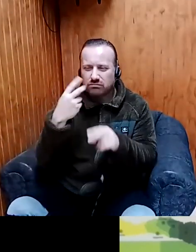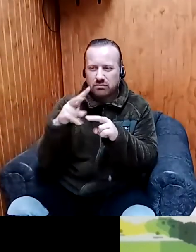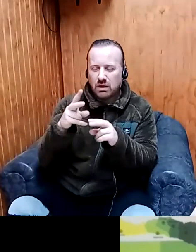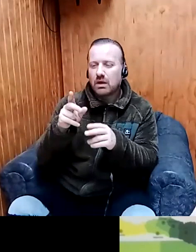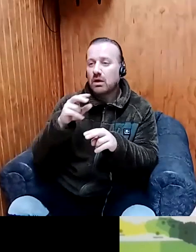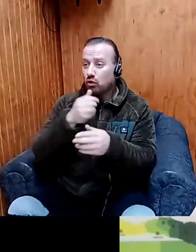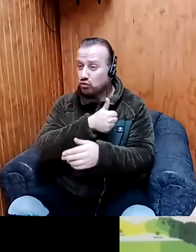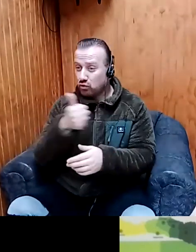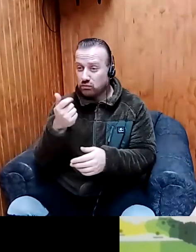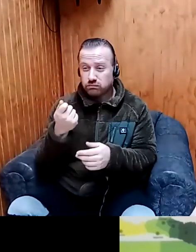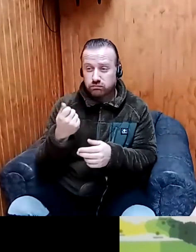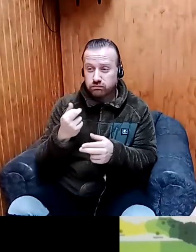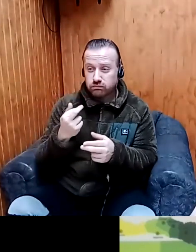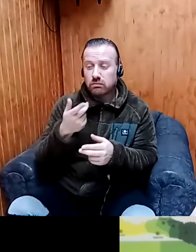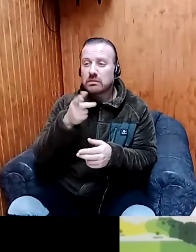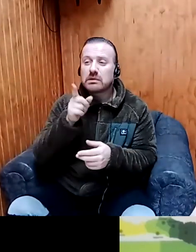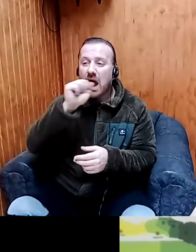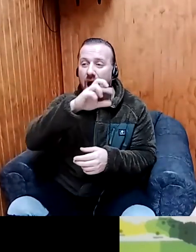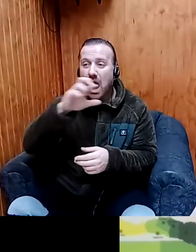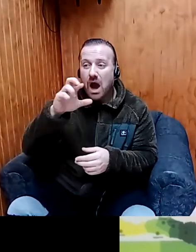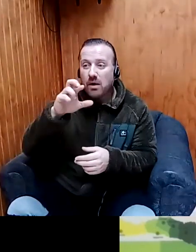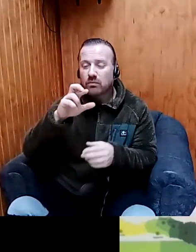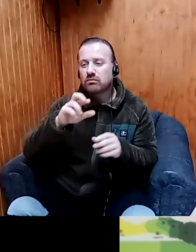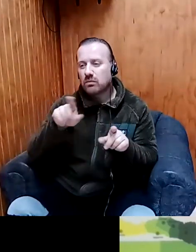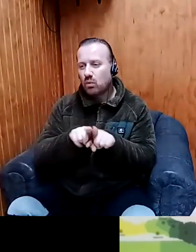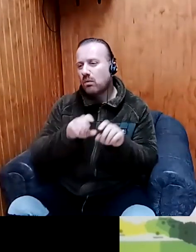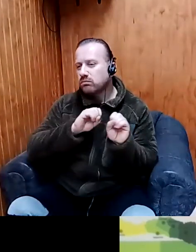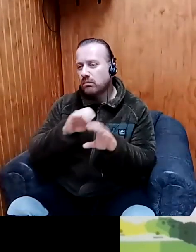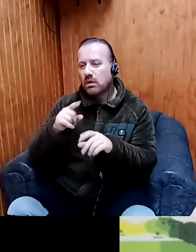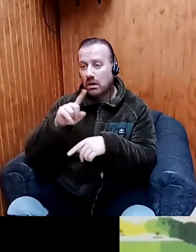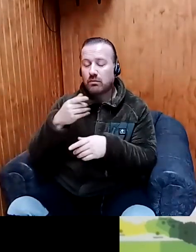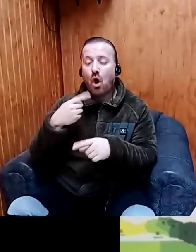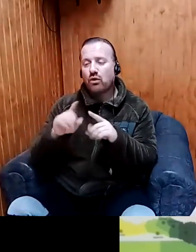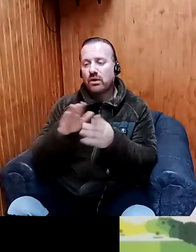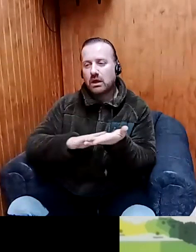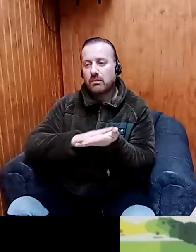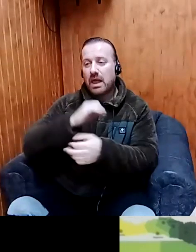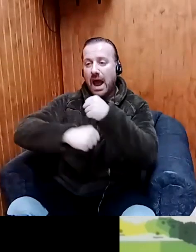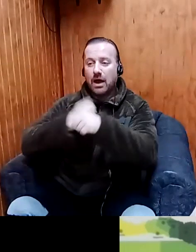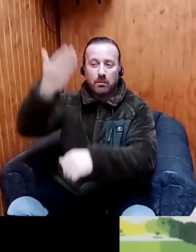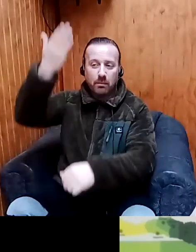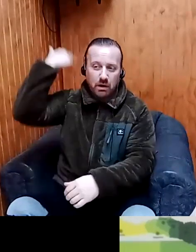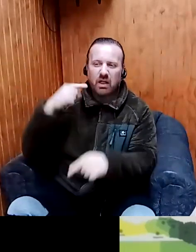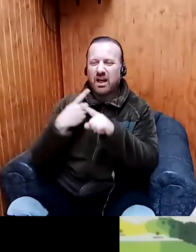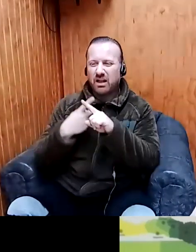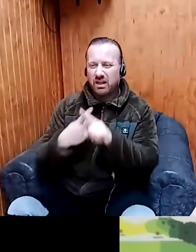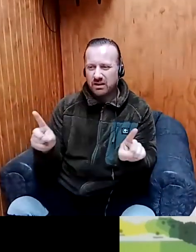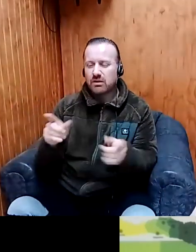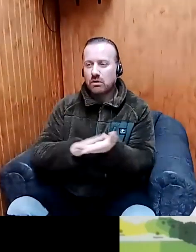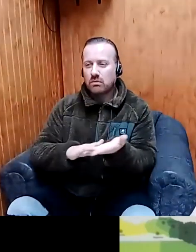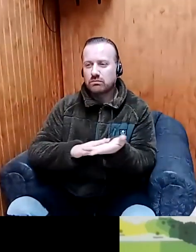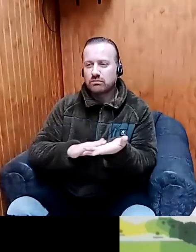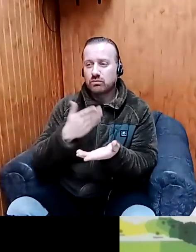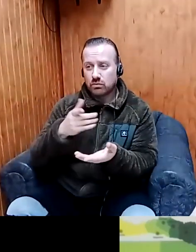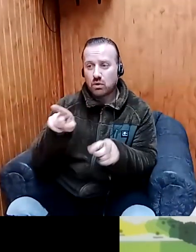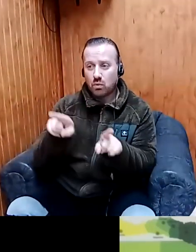mucho de tu función didáctica. Y termino ya, por ejemplo, otro proyecto que hicimos el año pasado, que también era totalmente distinto, también con el celular, era